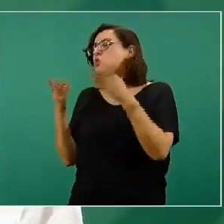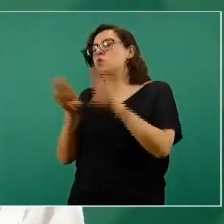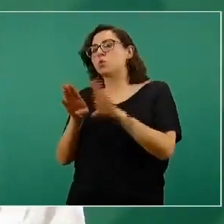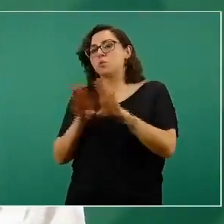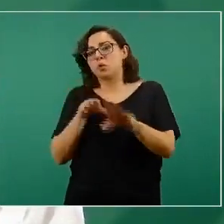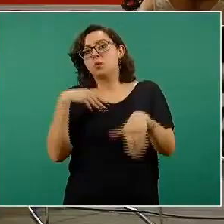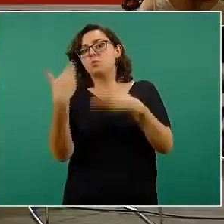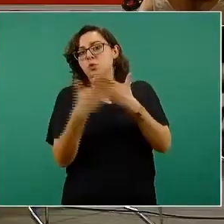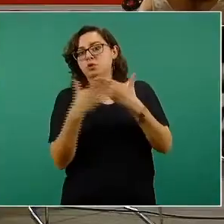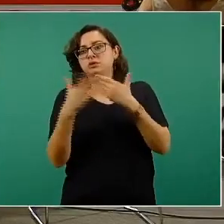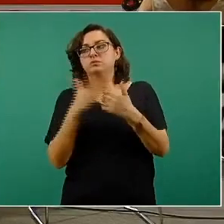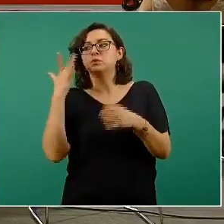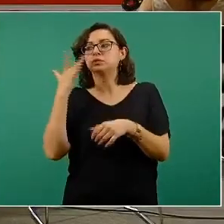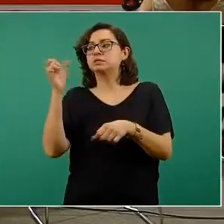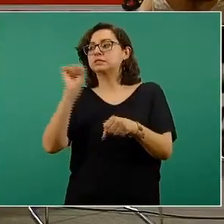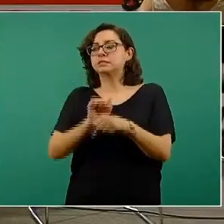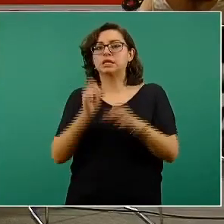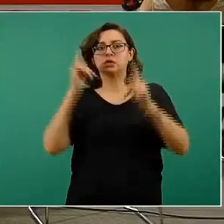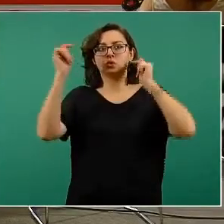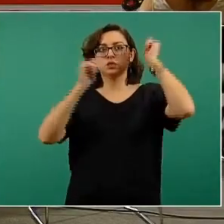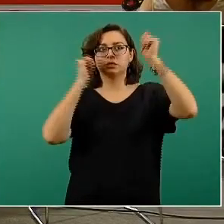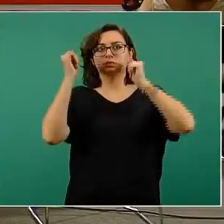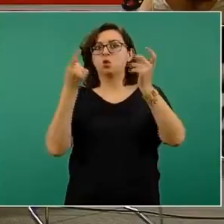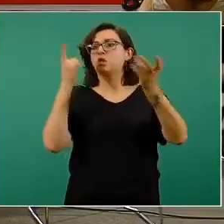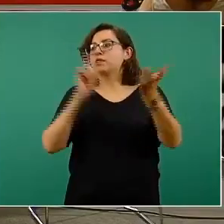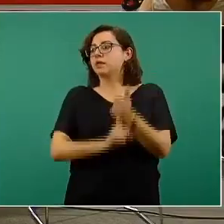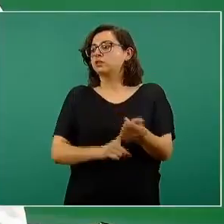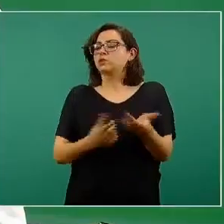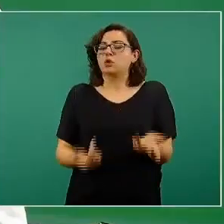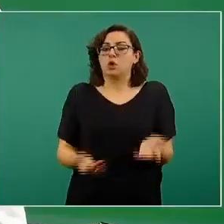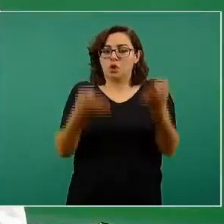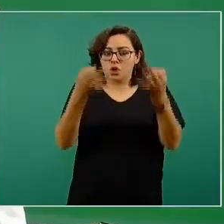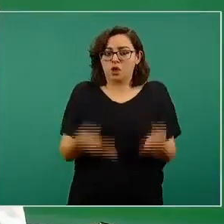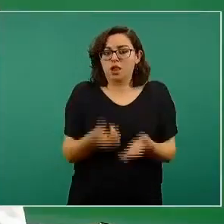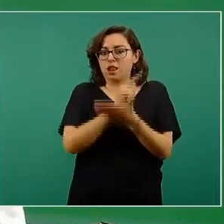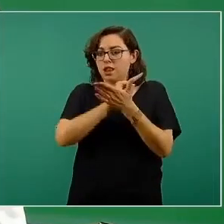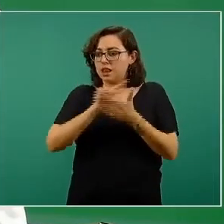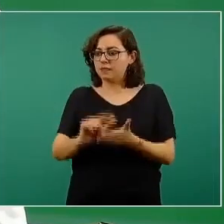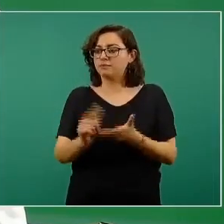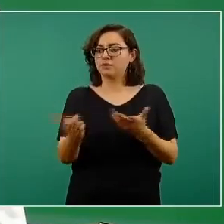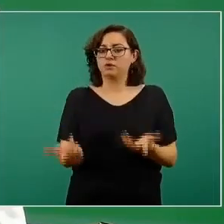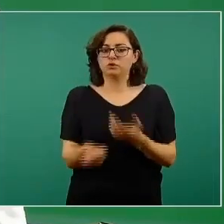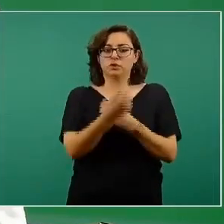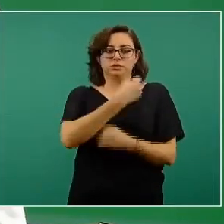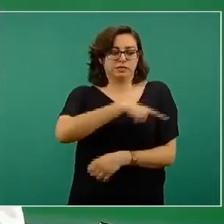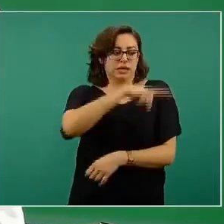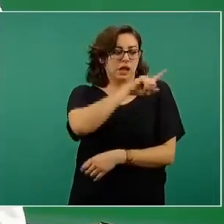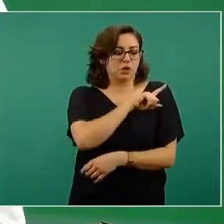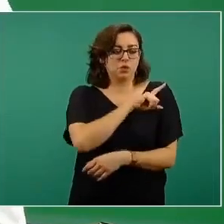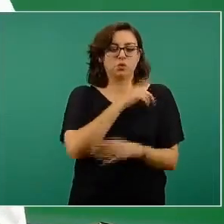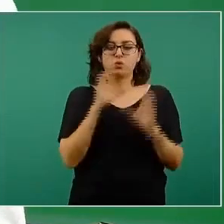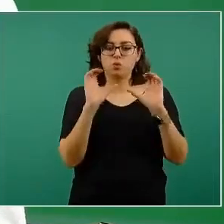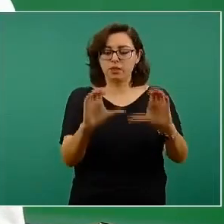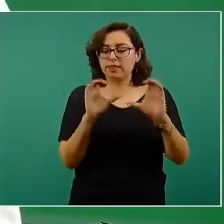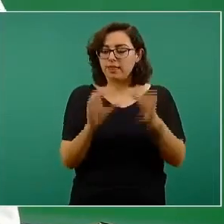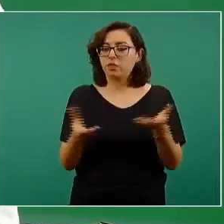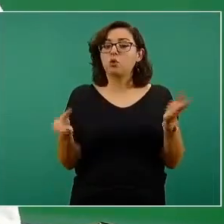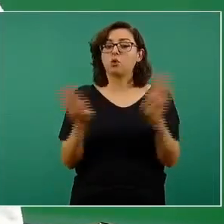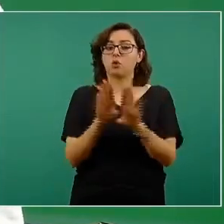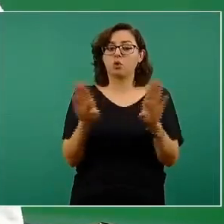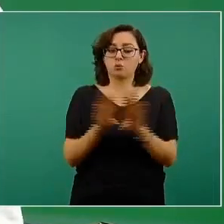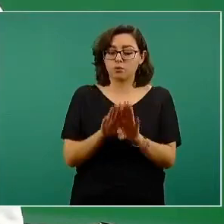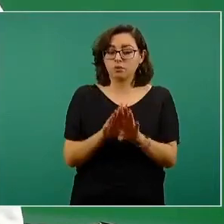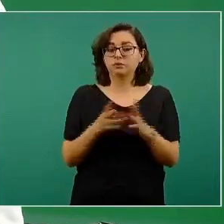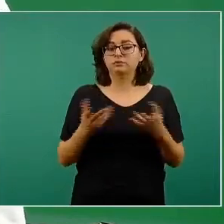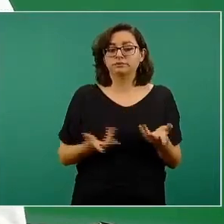seguridad sanitaria en el turismo, tomando en cuenta los lineamientos específicos que en su momento hicimos entre